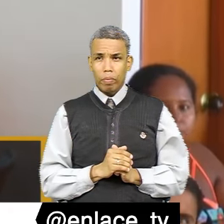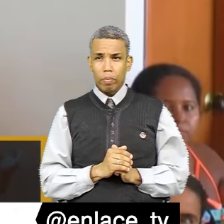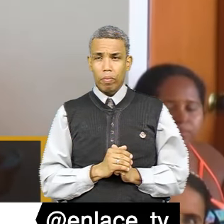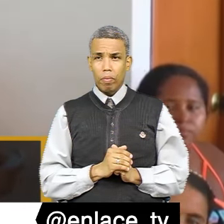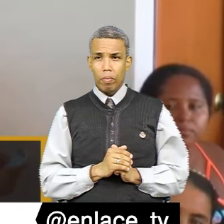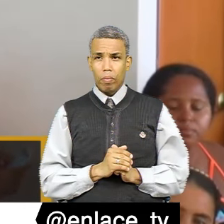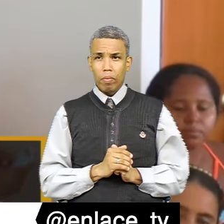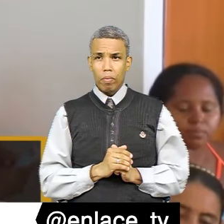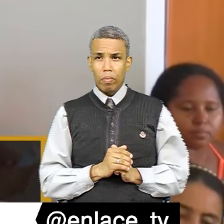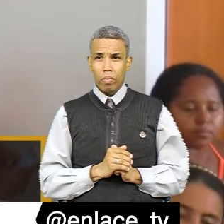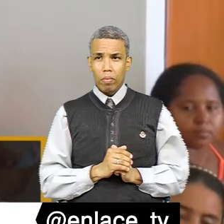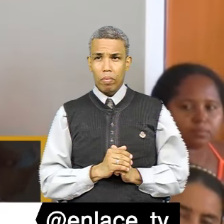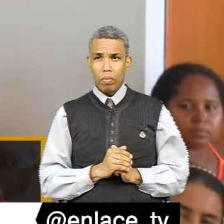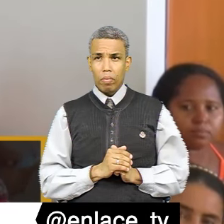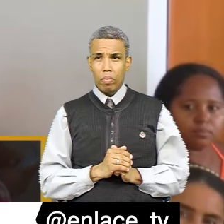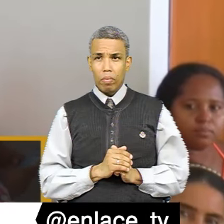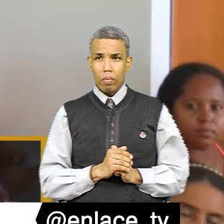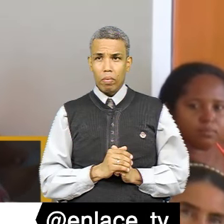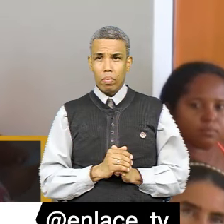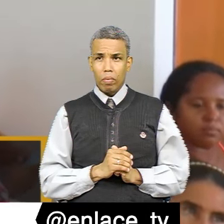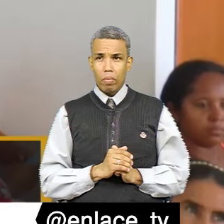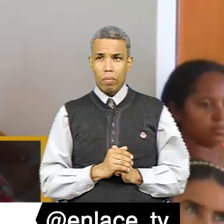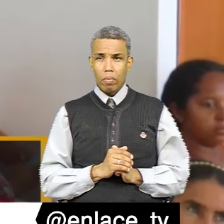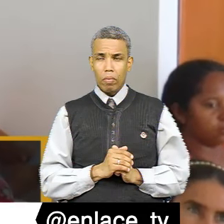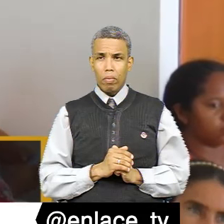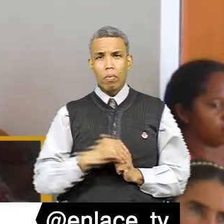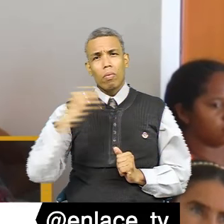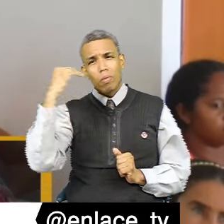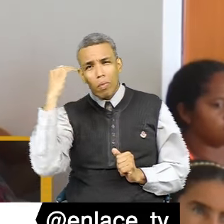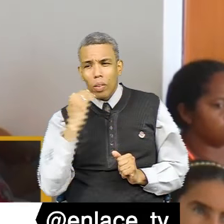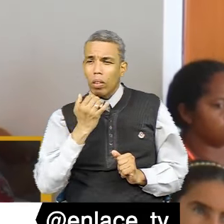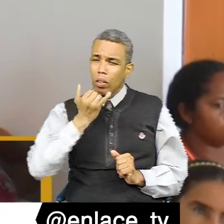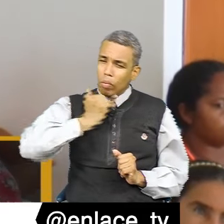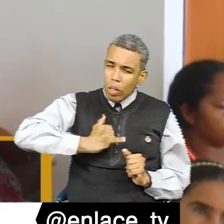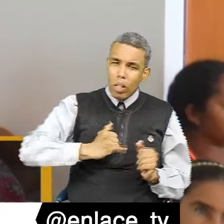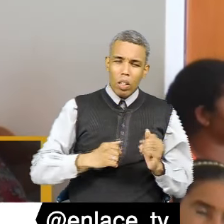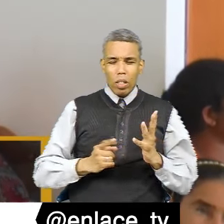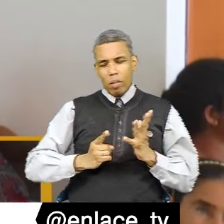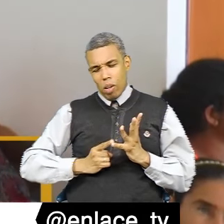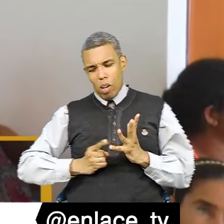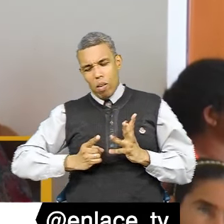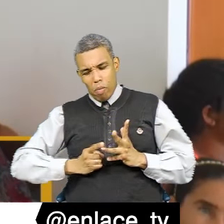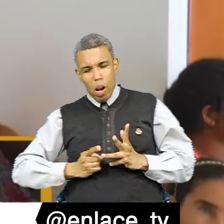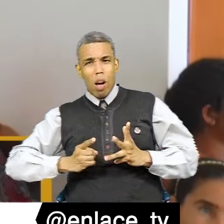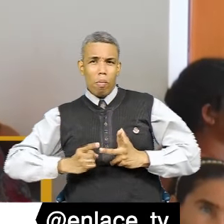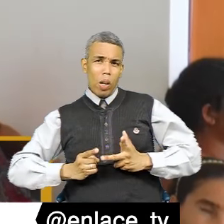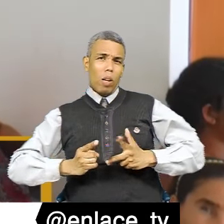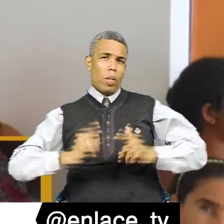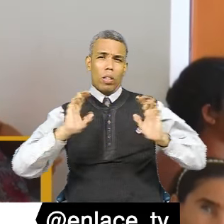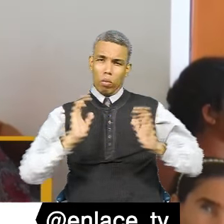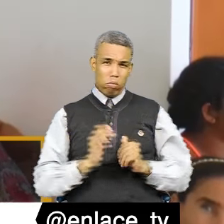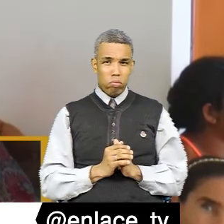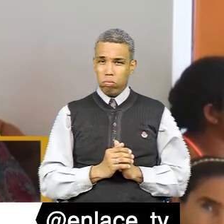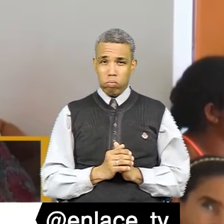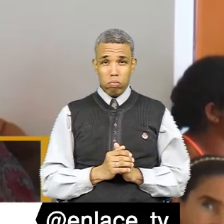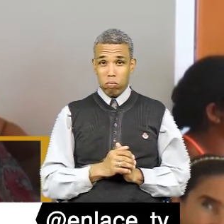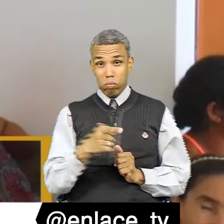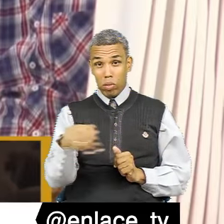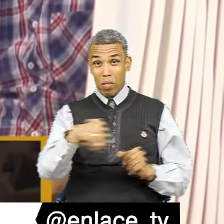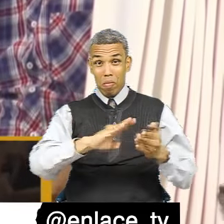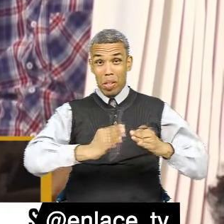a juntar quejas, a llegar quejas de todo lo que ha venido pasando en esta administración, con las víctimas, porque las víctimas han sido demasiado